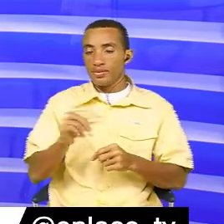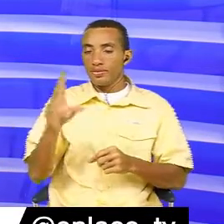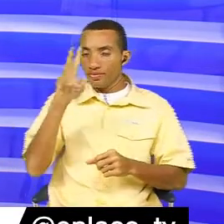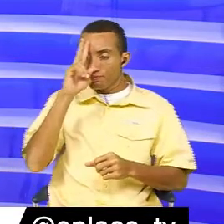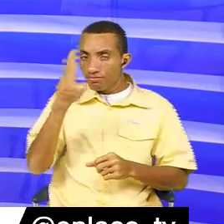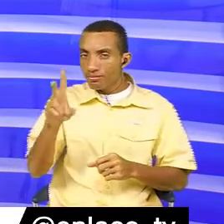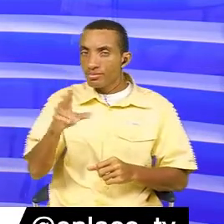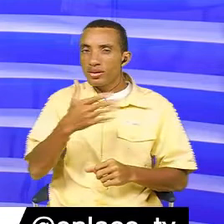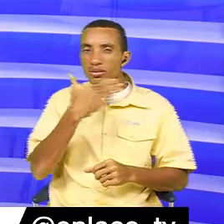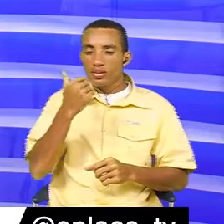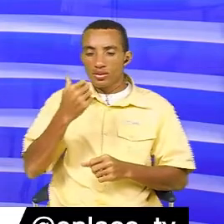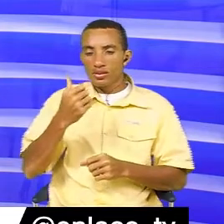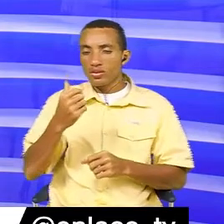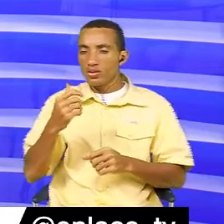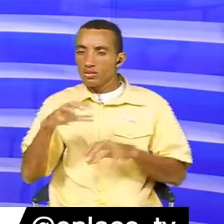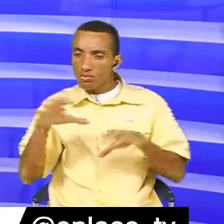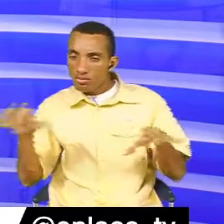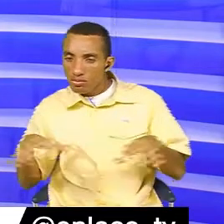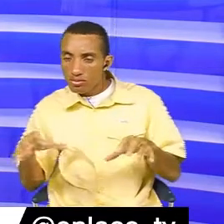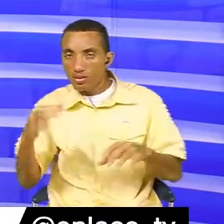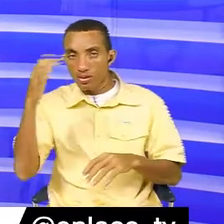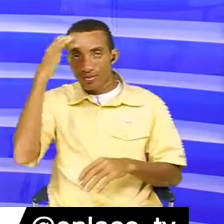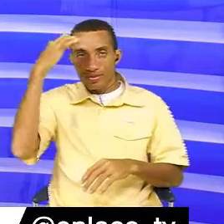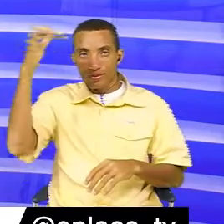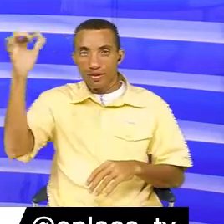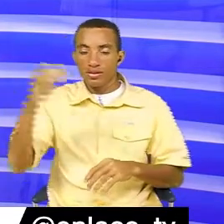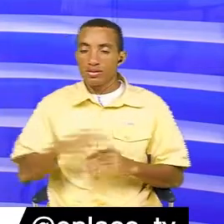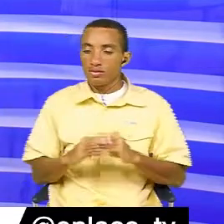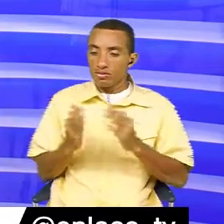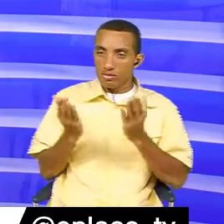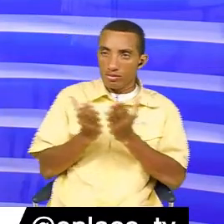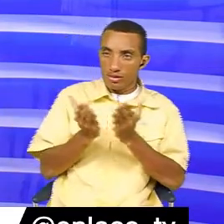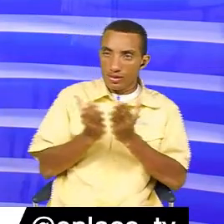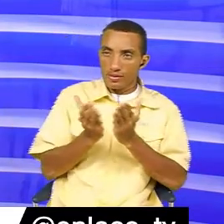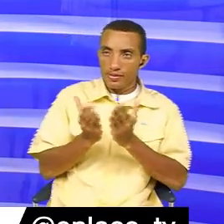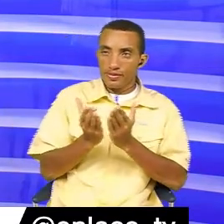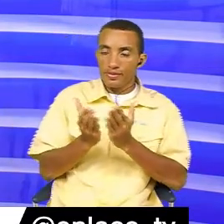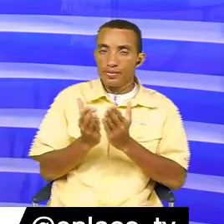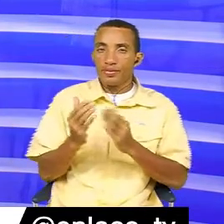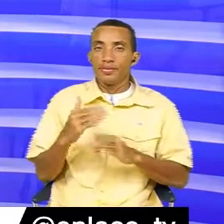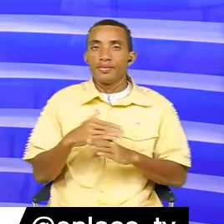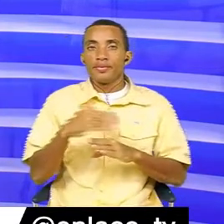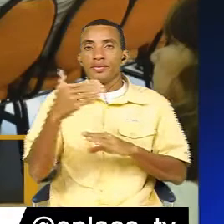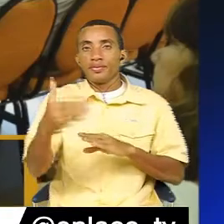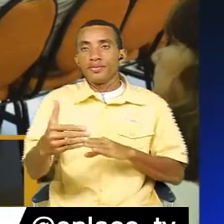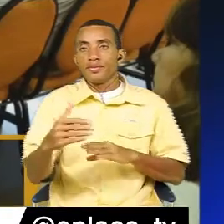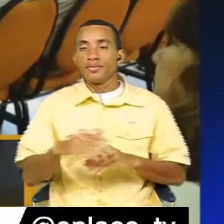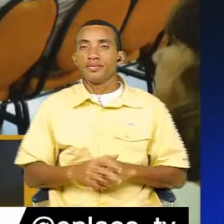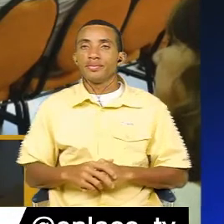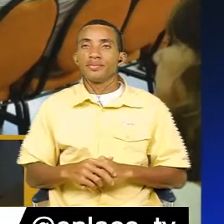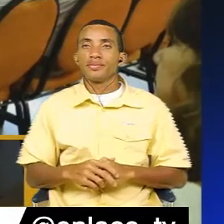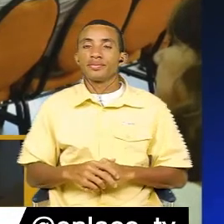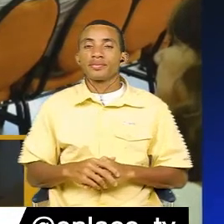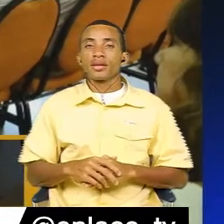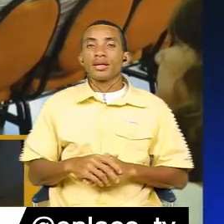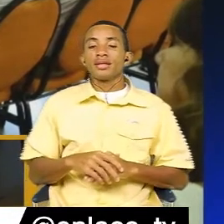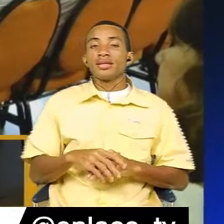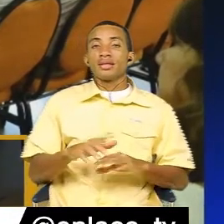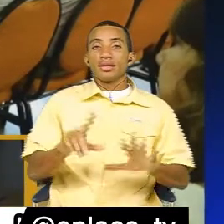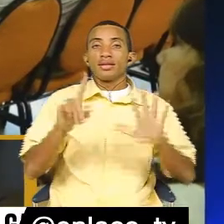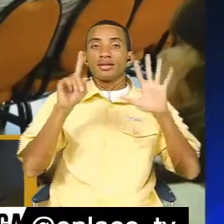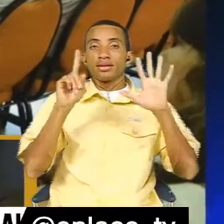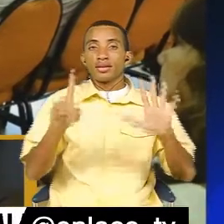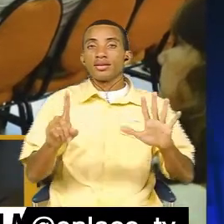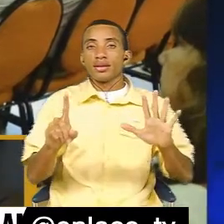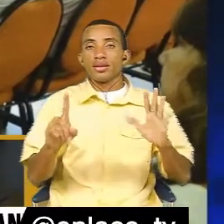los mejores trabajos de profesionales y estudiantes de pregrado. 6 tesis de grado, 4 de la Universidad Industrial